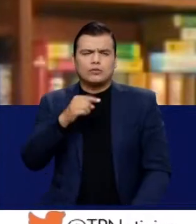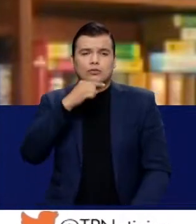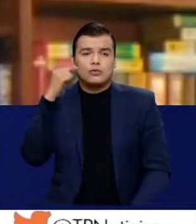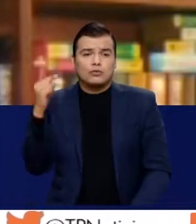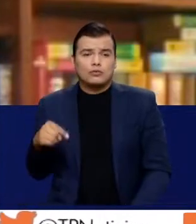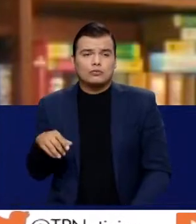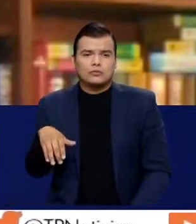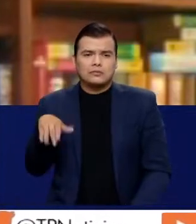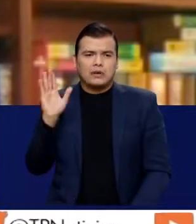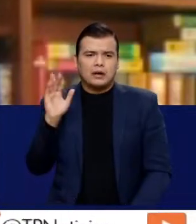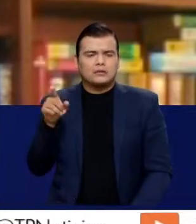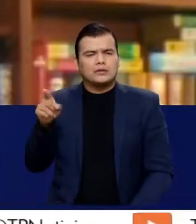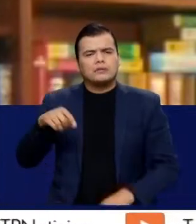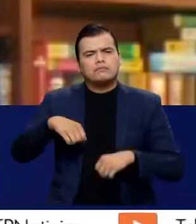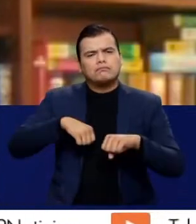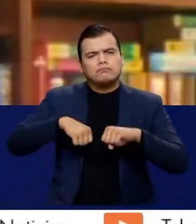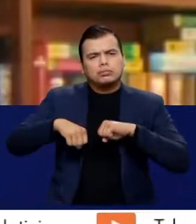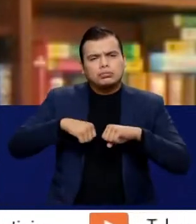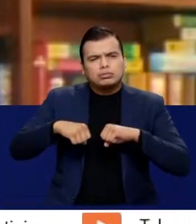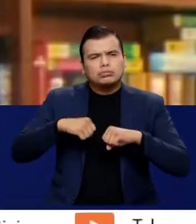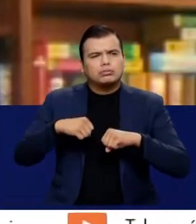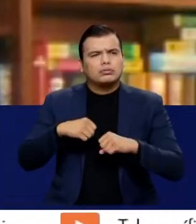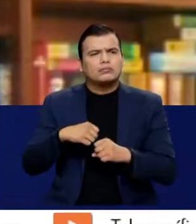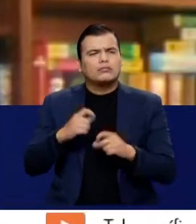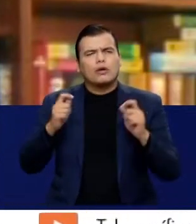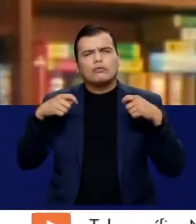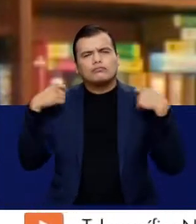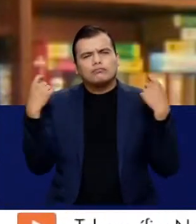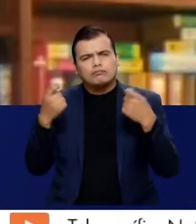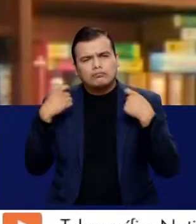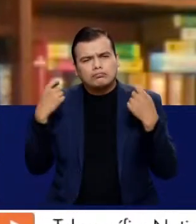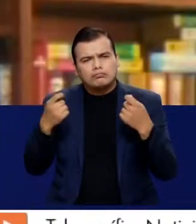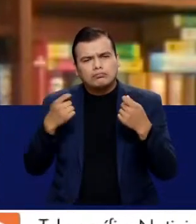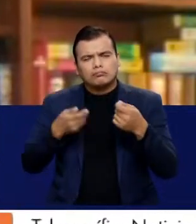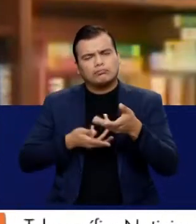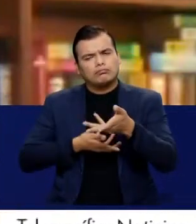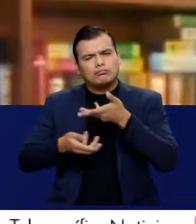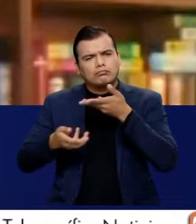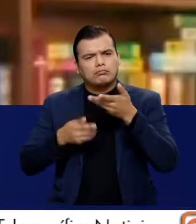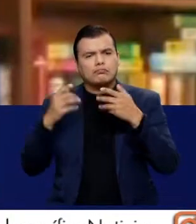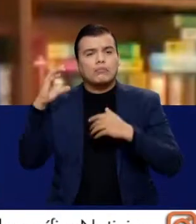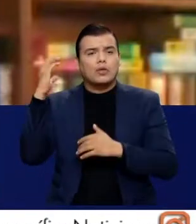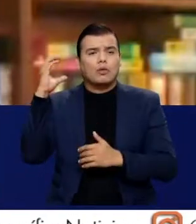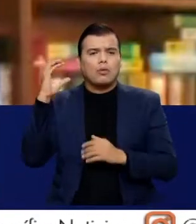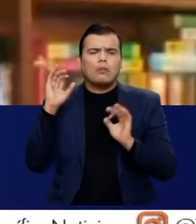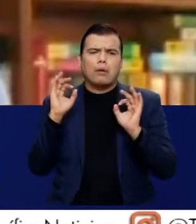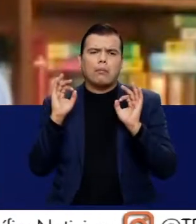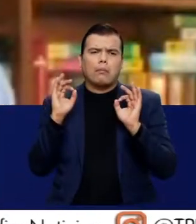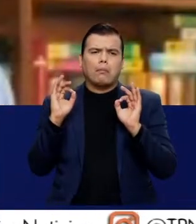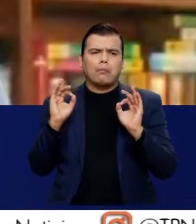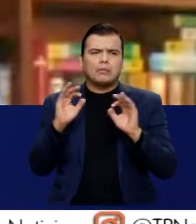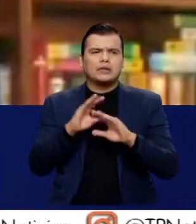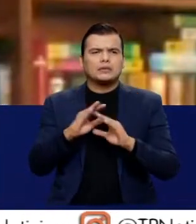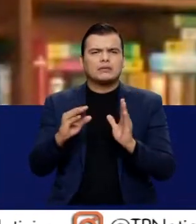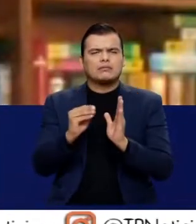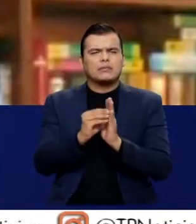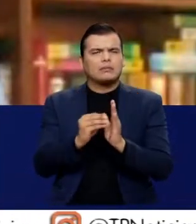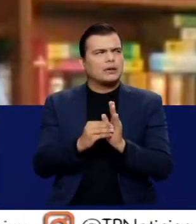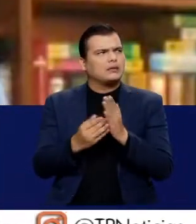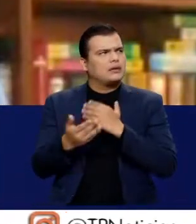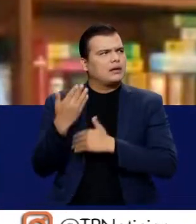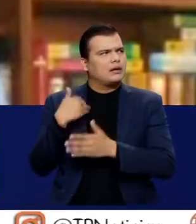ha tenido un balance positivo en su comercio con colombia hubo muchas muchas veces unas